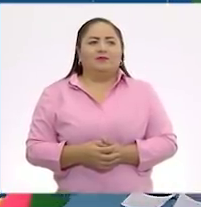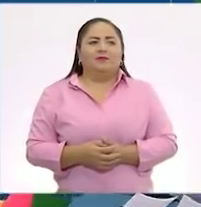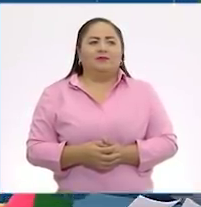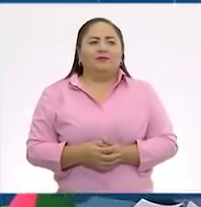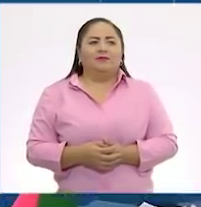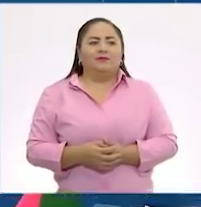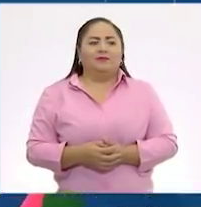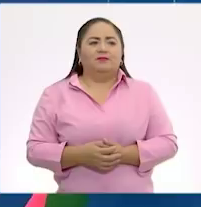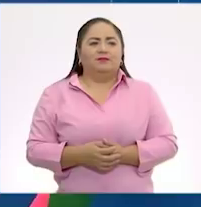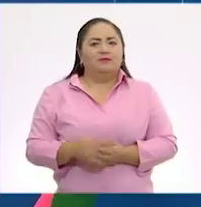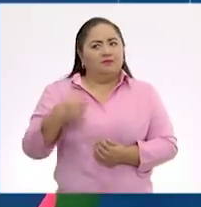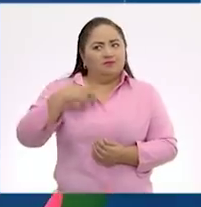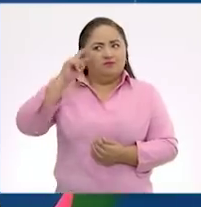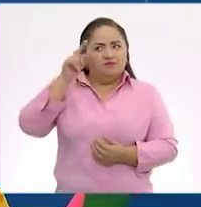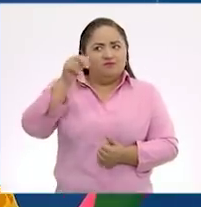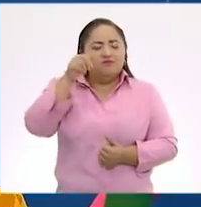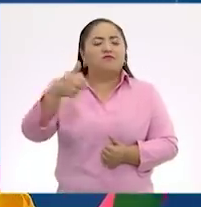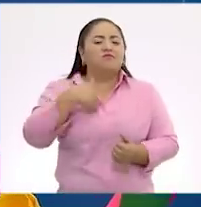mucha atención.